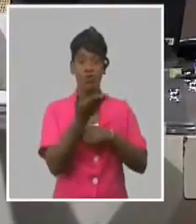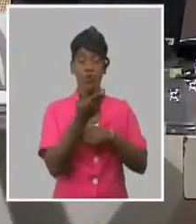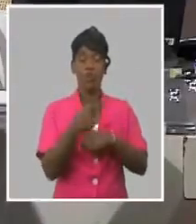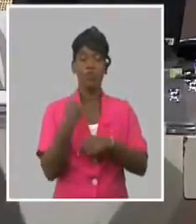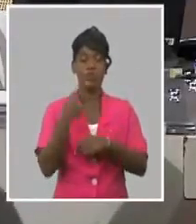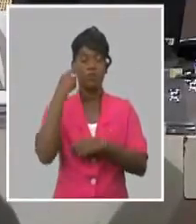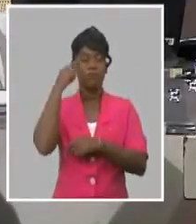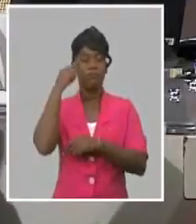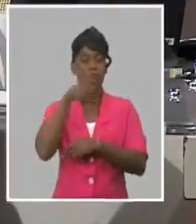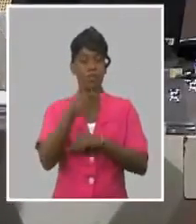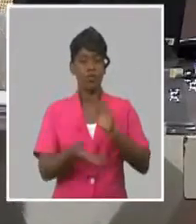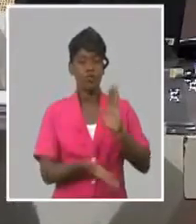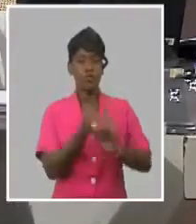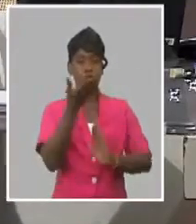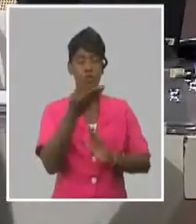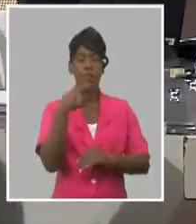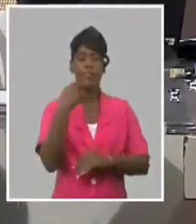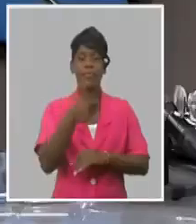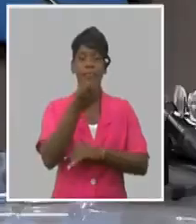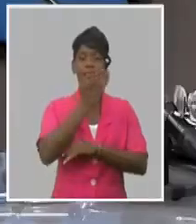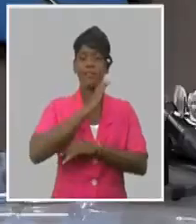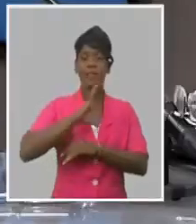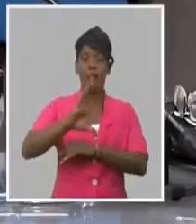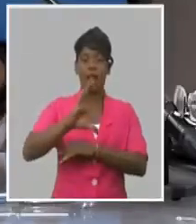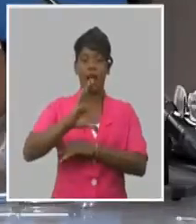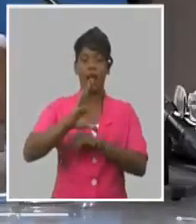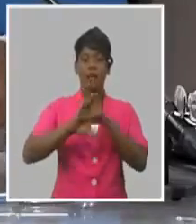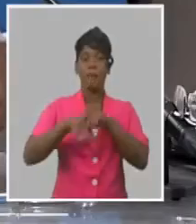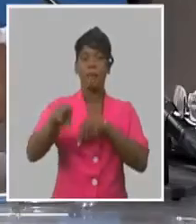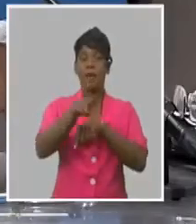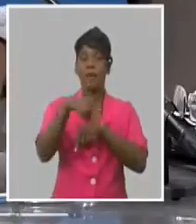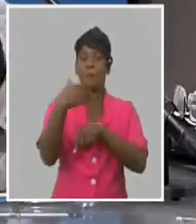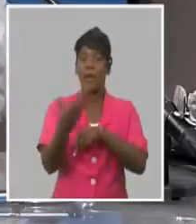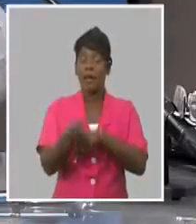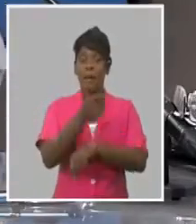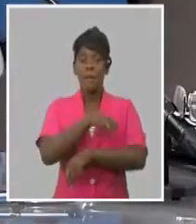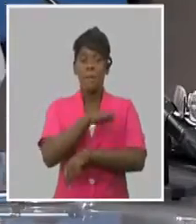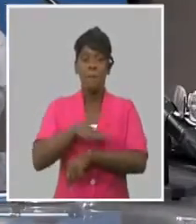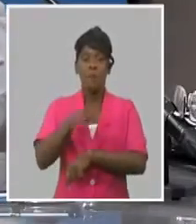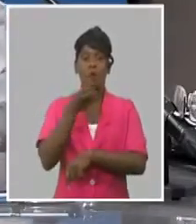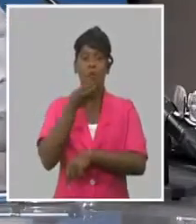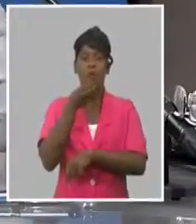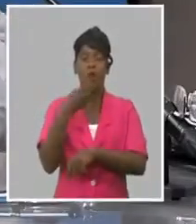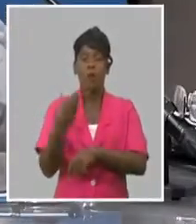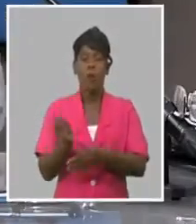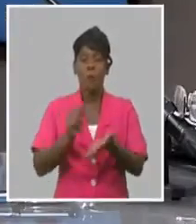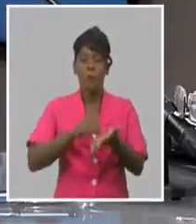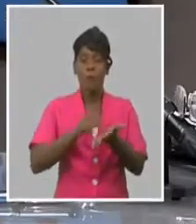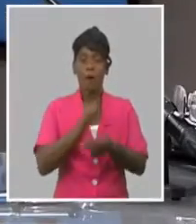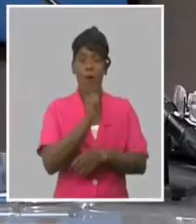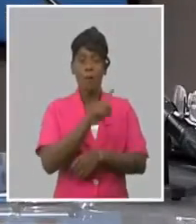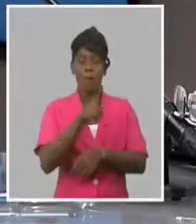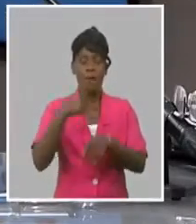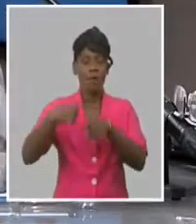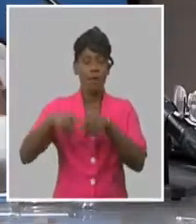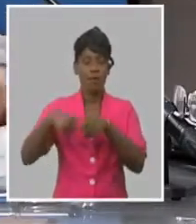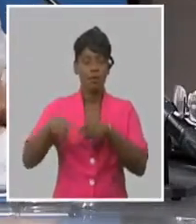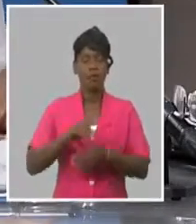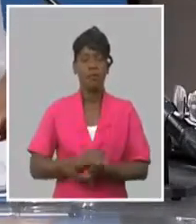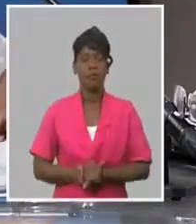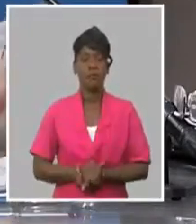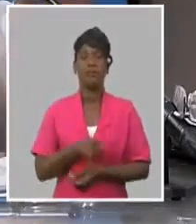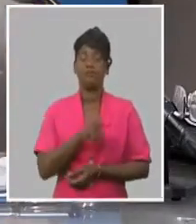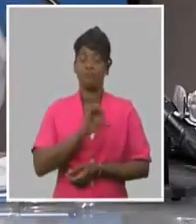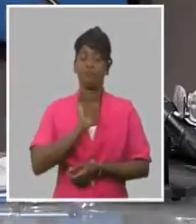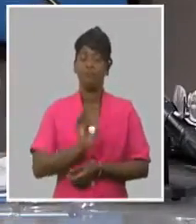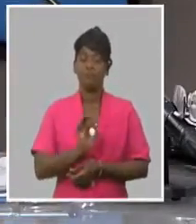Tenemos una canasta conformada. Imagino que las preguntas deben andar por ahí. ¿Y qué hay adentro de la canasta? En algún